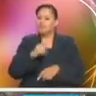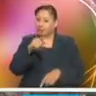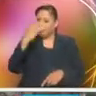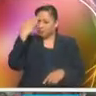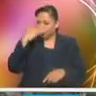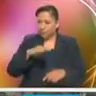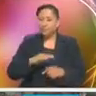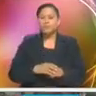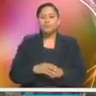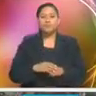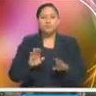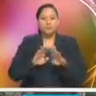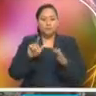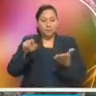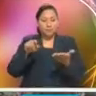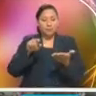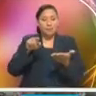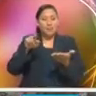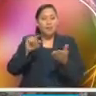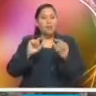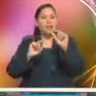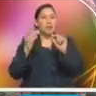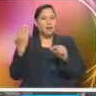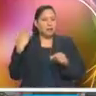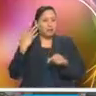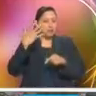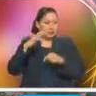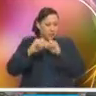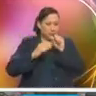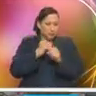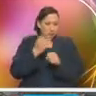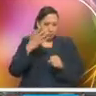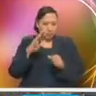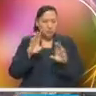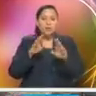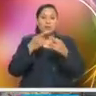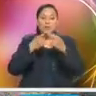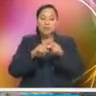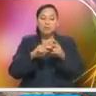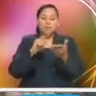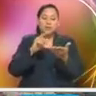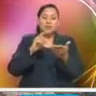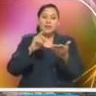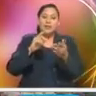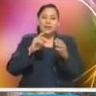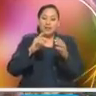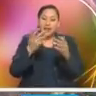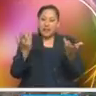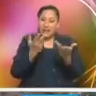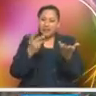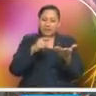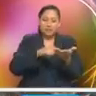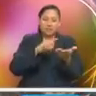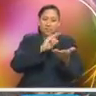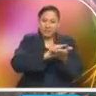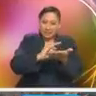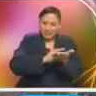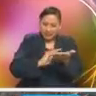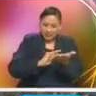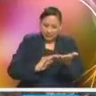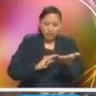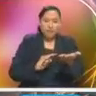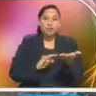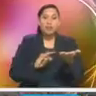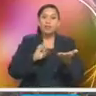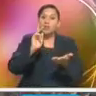cuenta de que se comienza hace algunos 10 años a desarrollar este tipo de servicios, constantemente